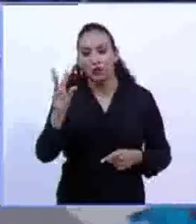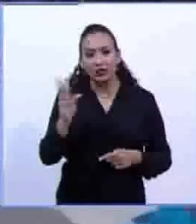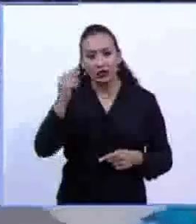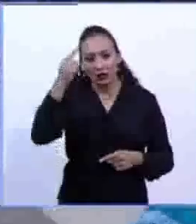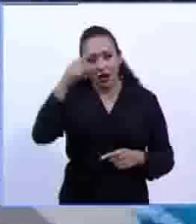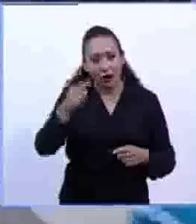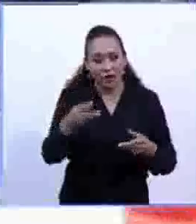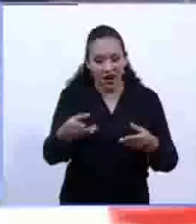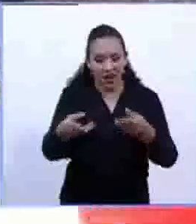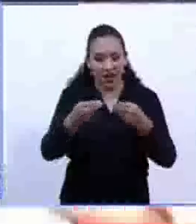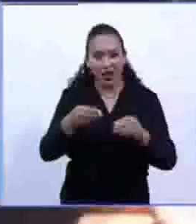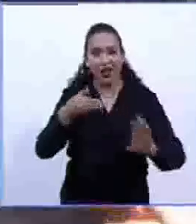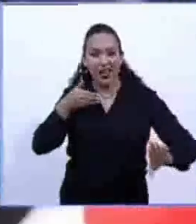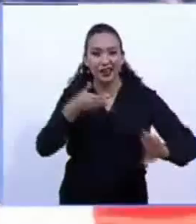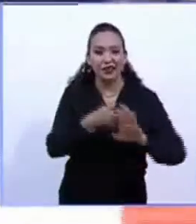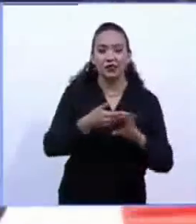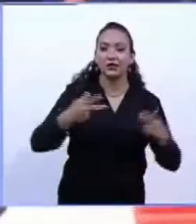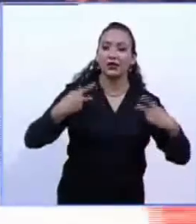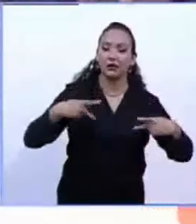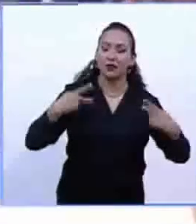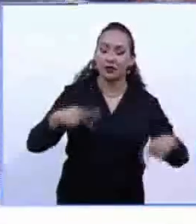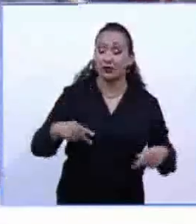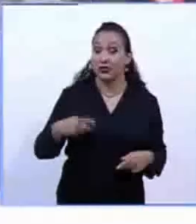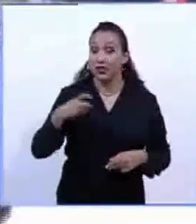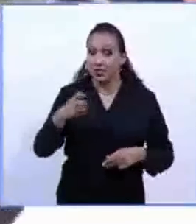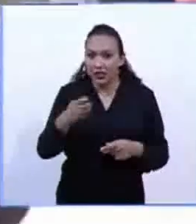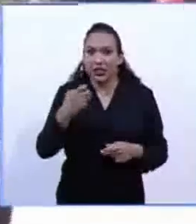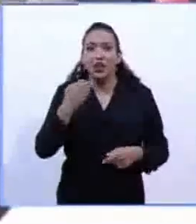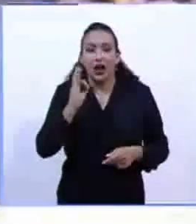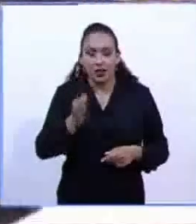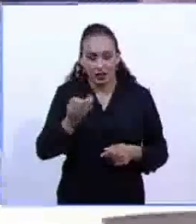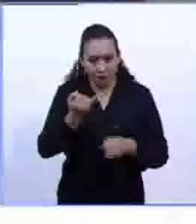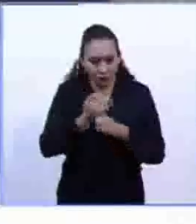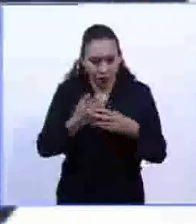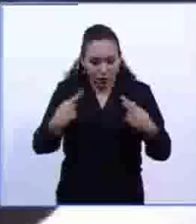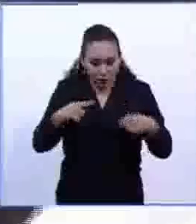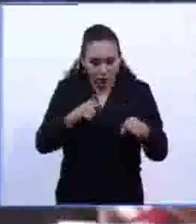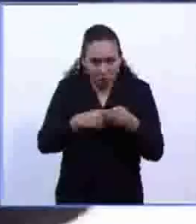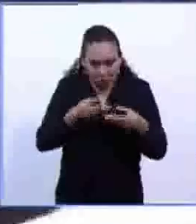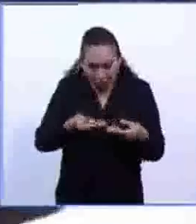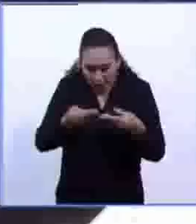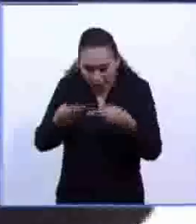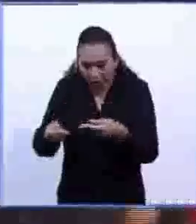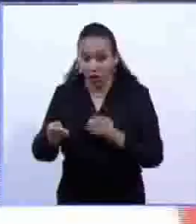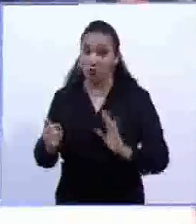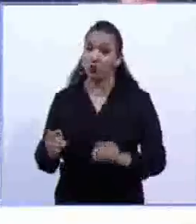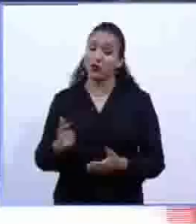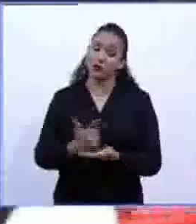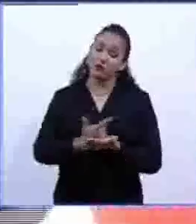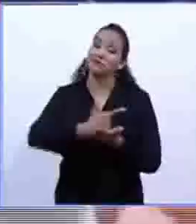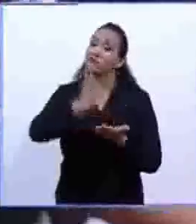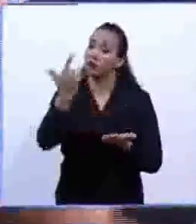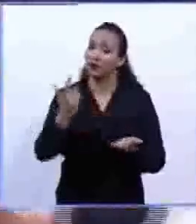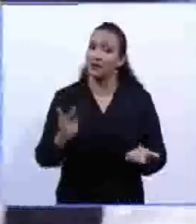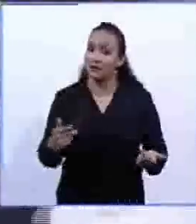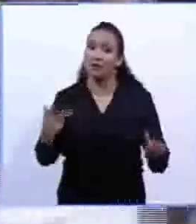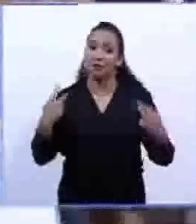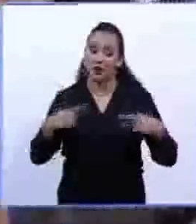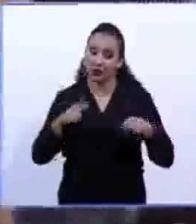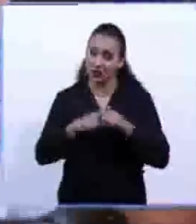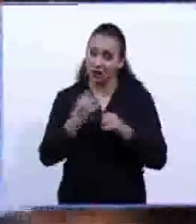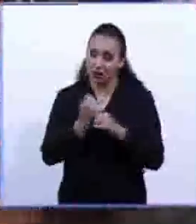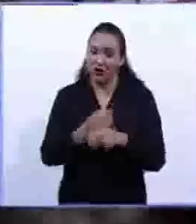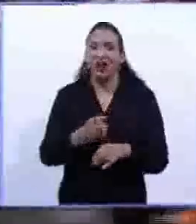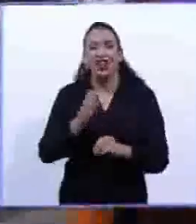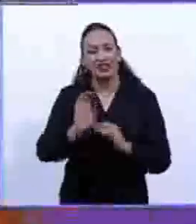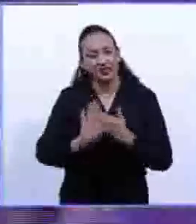activistas, por lo que esta norma podría agravar aún más este problema. Demandan al Congreso establecer salvaguardas para evitar